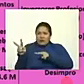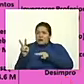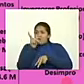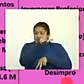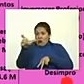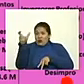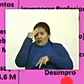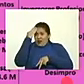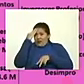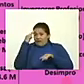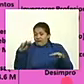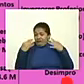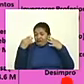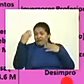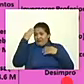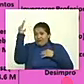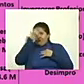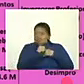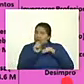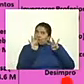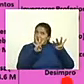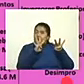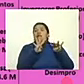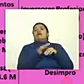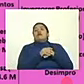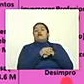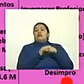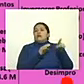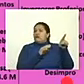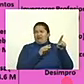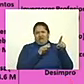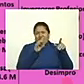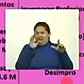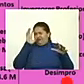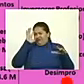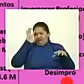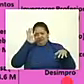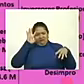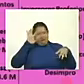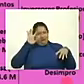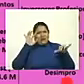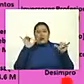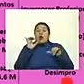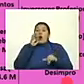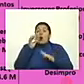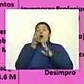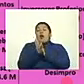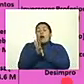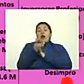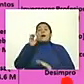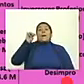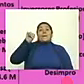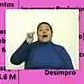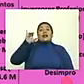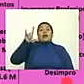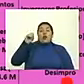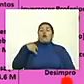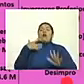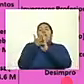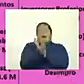pública, que tiene que ver, y por eso rompe la lógica de Marcelo Odebrecht en su